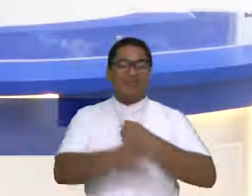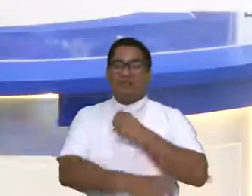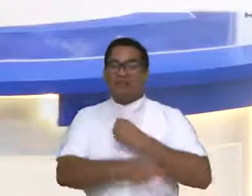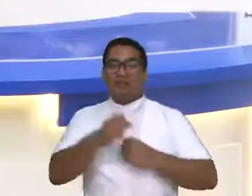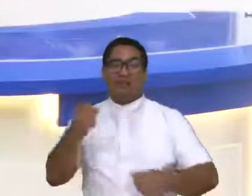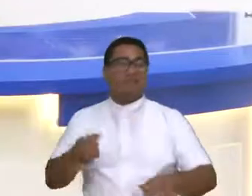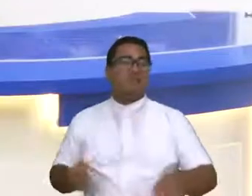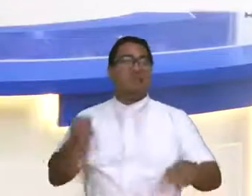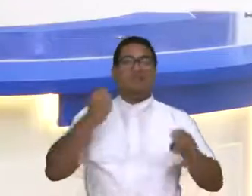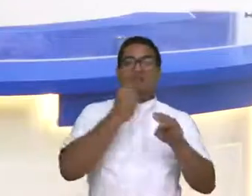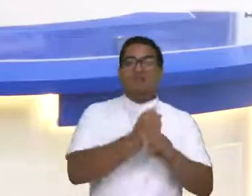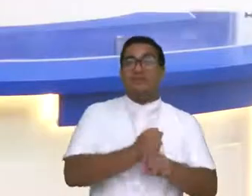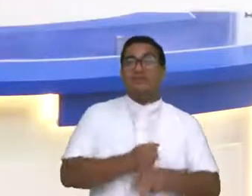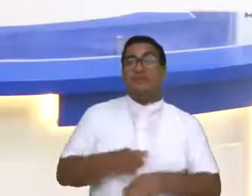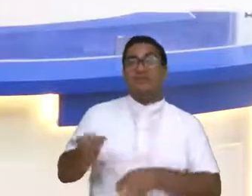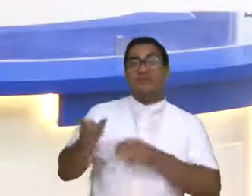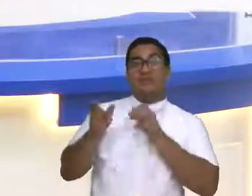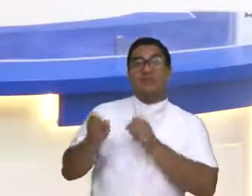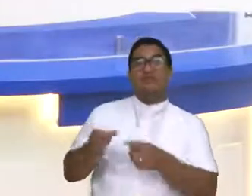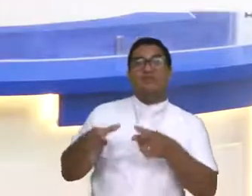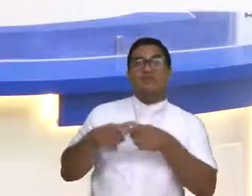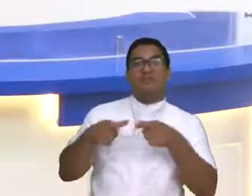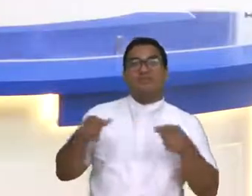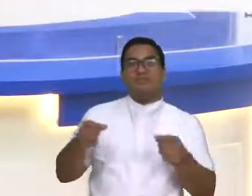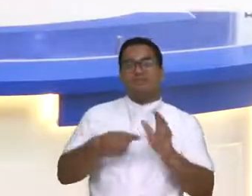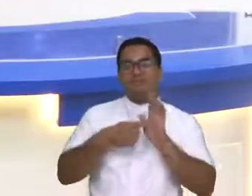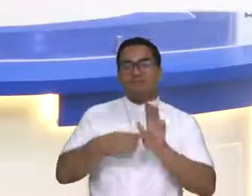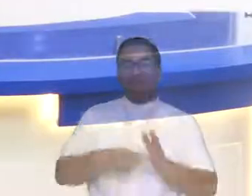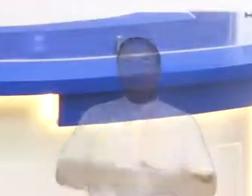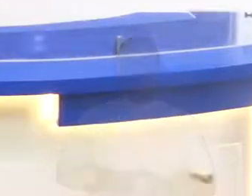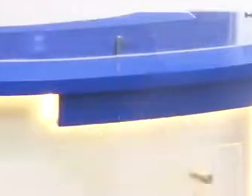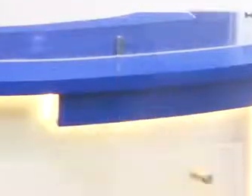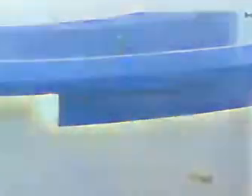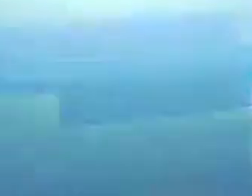antecedentes delictivos en Managua. Miguel Carranza Mena con los detalles.